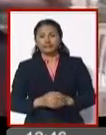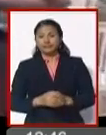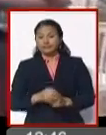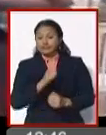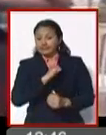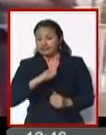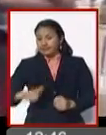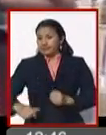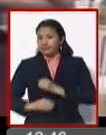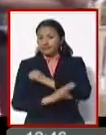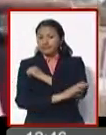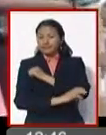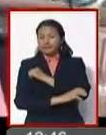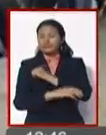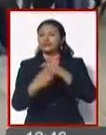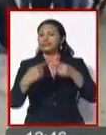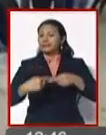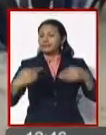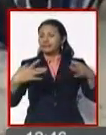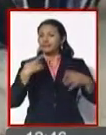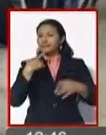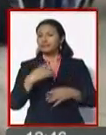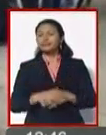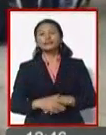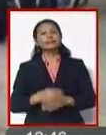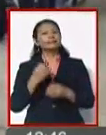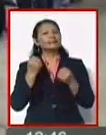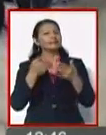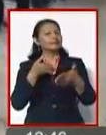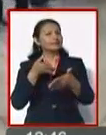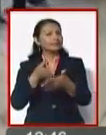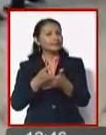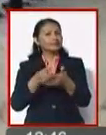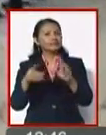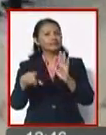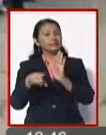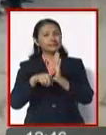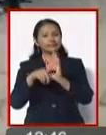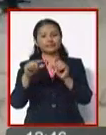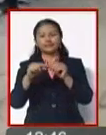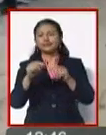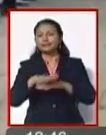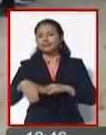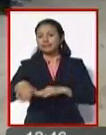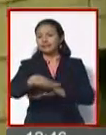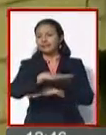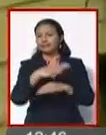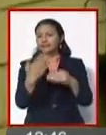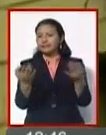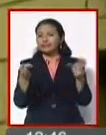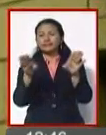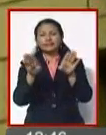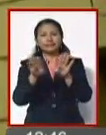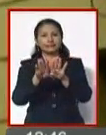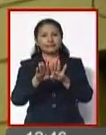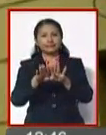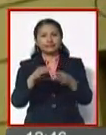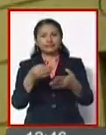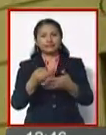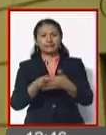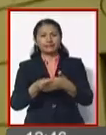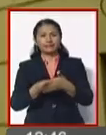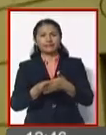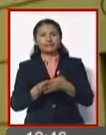es la oposición quien está detrás de estas medidas de presión, que causan una gran afectación negativa a la comuna, ya que también se encuentra cerrada la dirección de finanzas